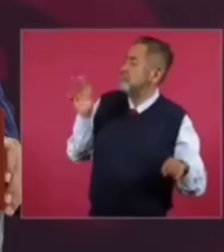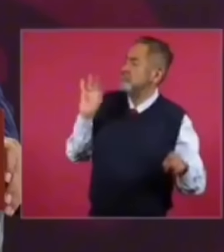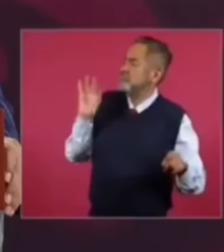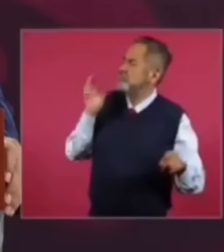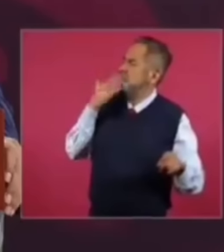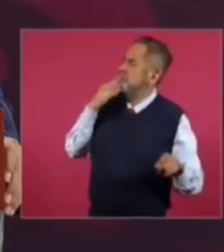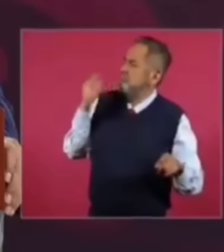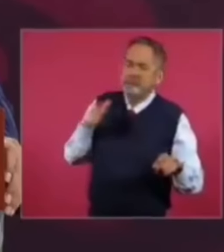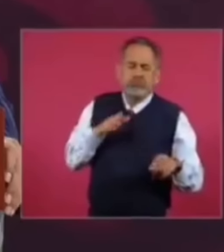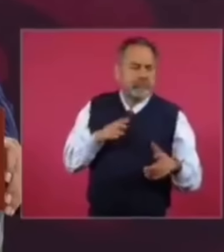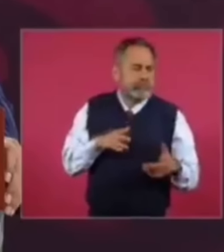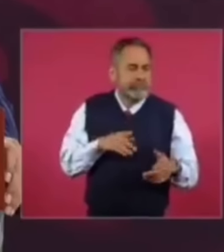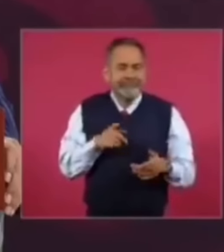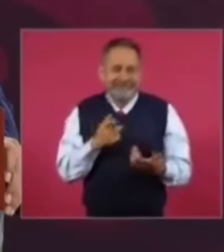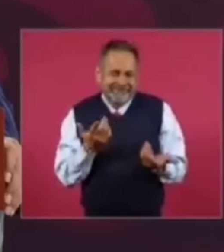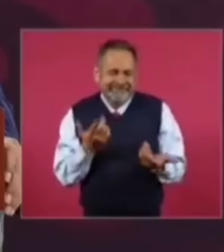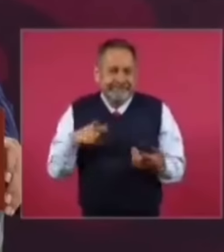recompensados.